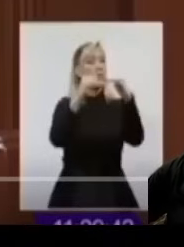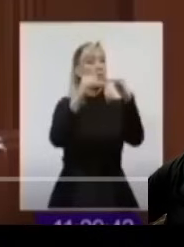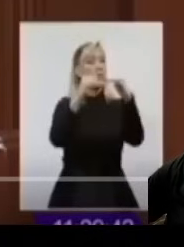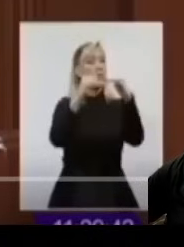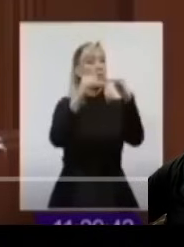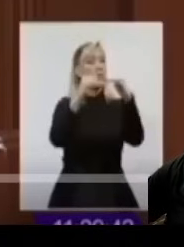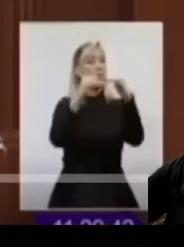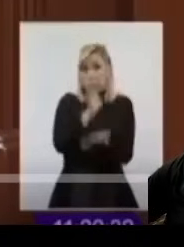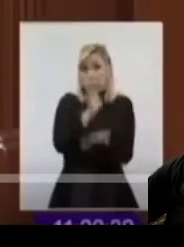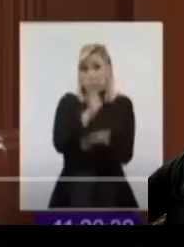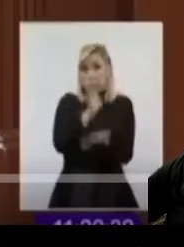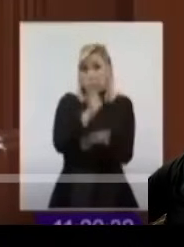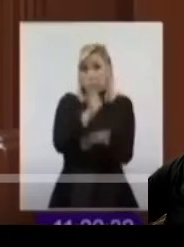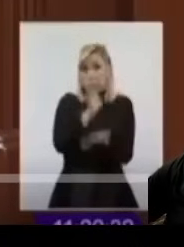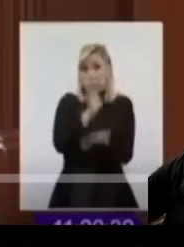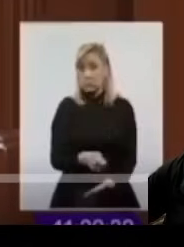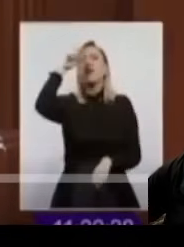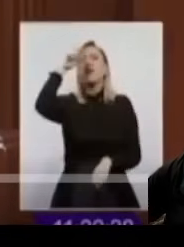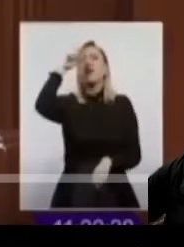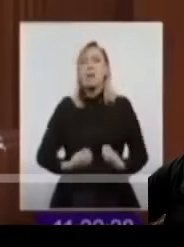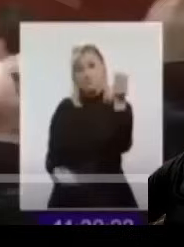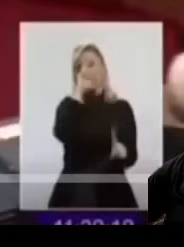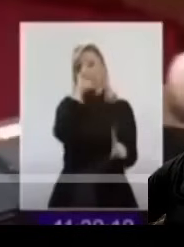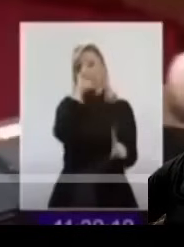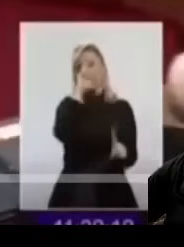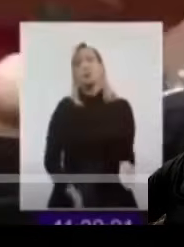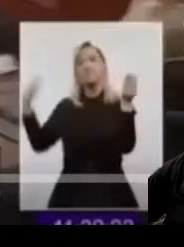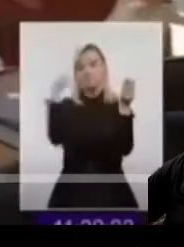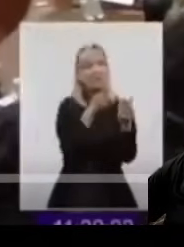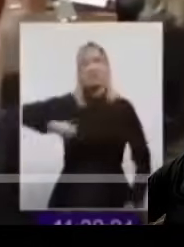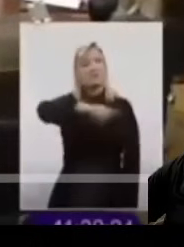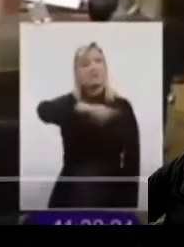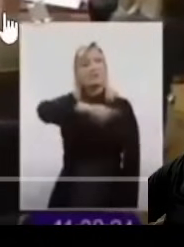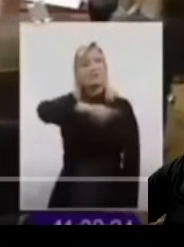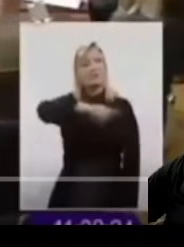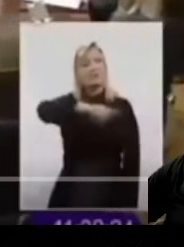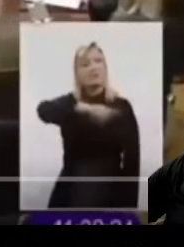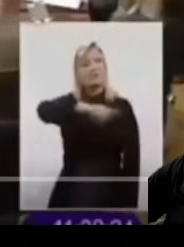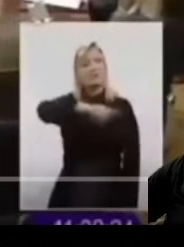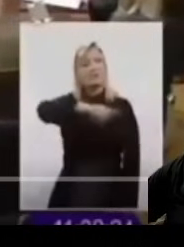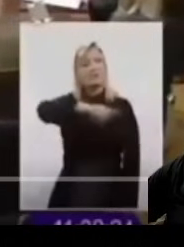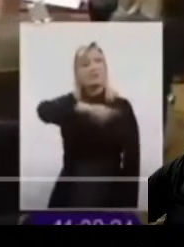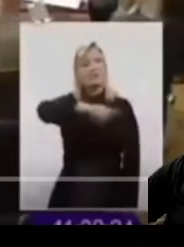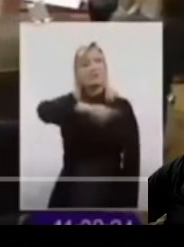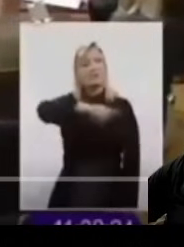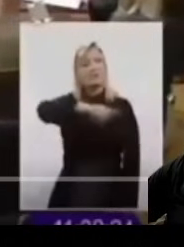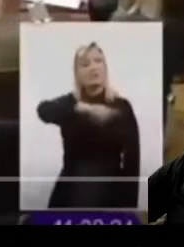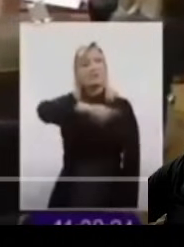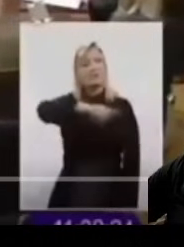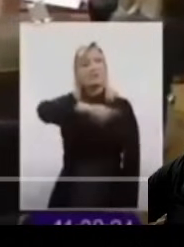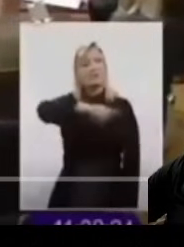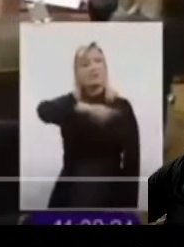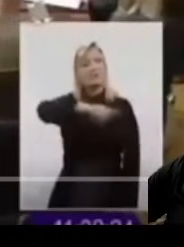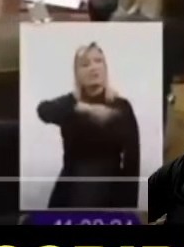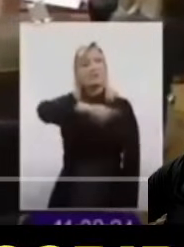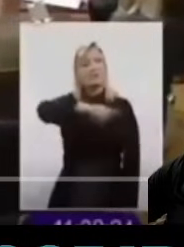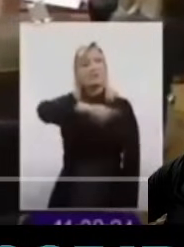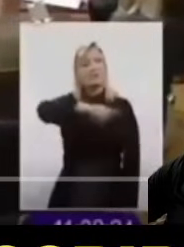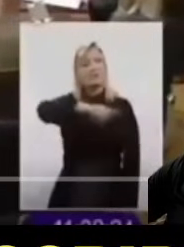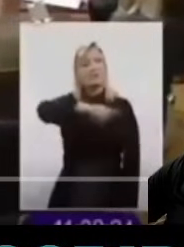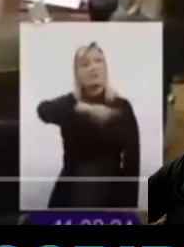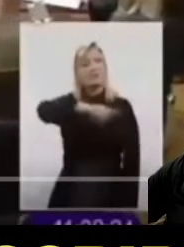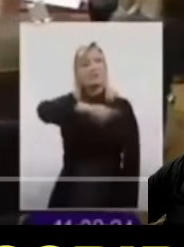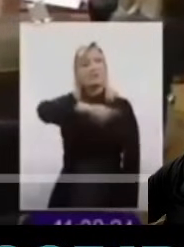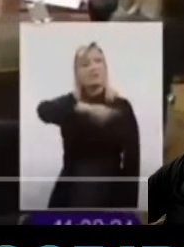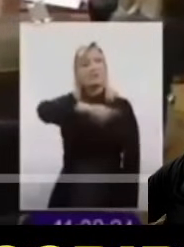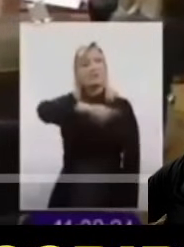porque la dejaron plantada inclusive le dejaron ahí su lugar al presidente Andrés Manuel miren ahí al ladito de ella miren Ahí